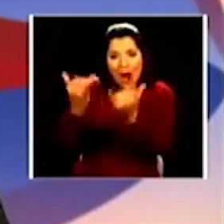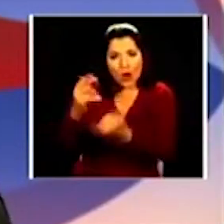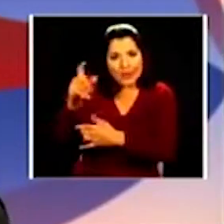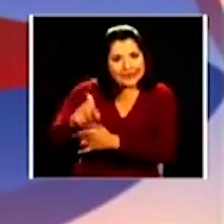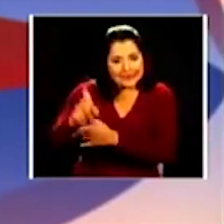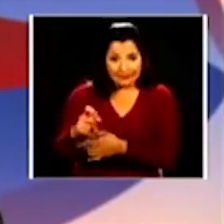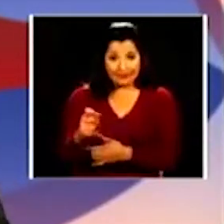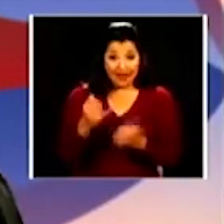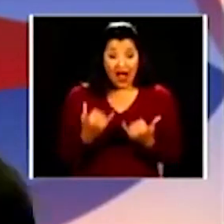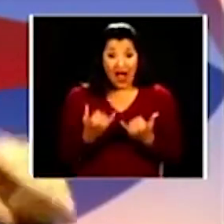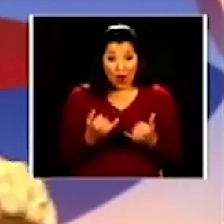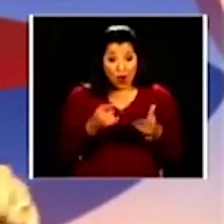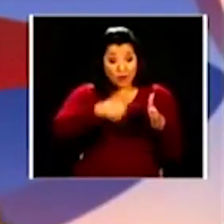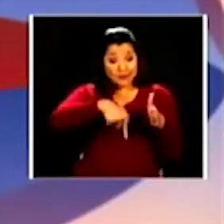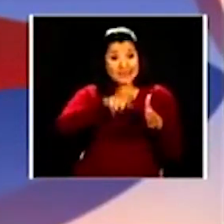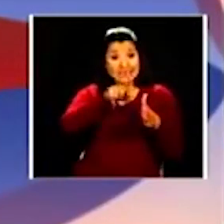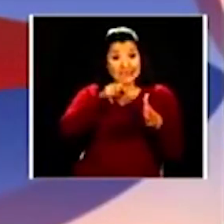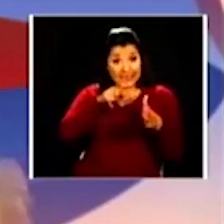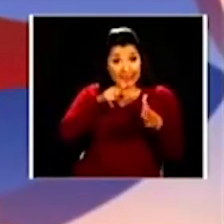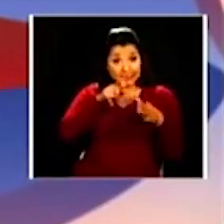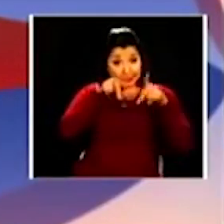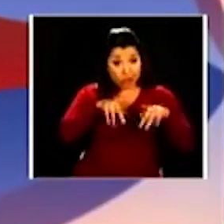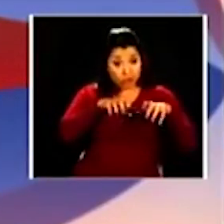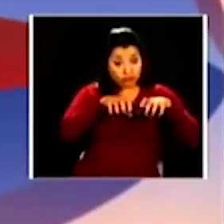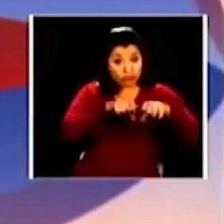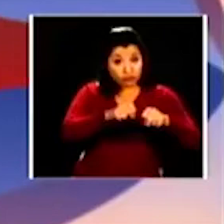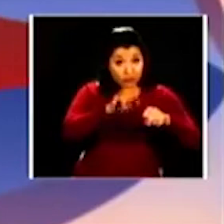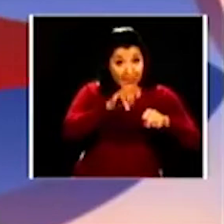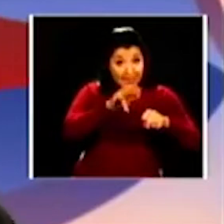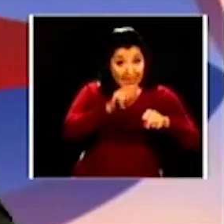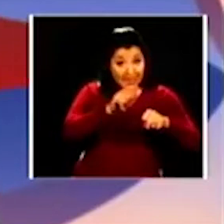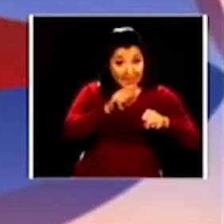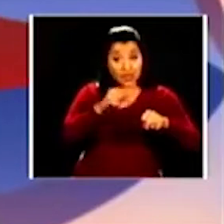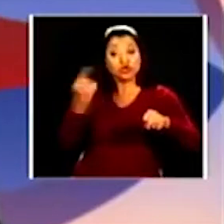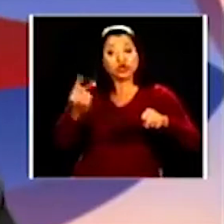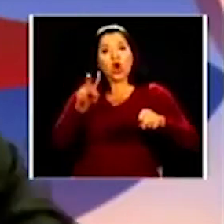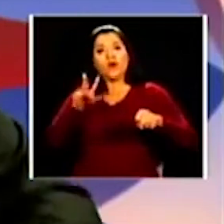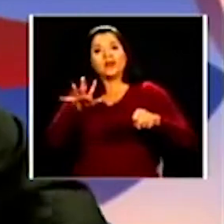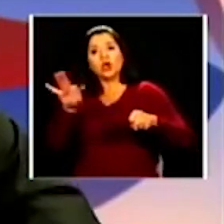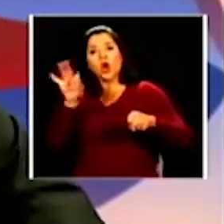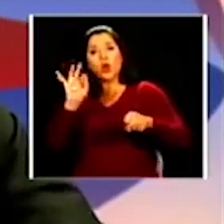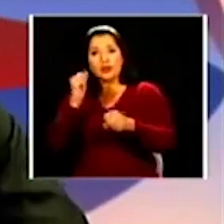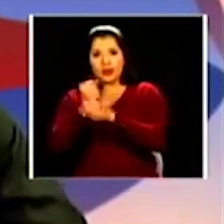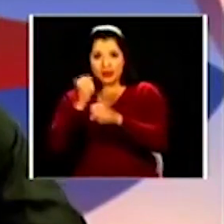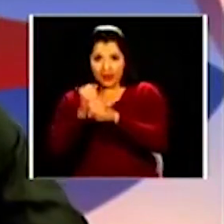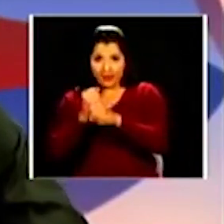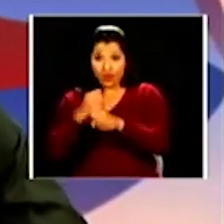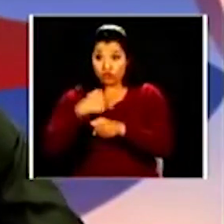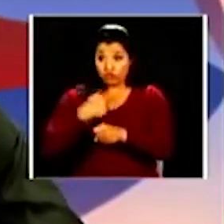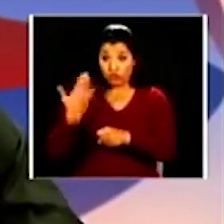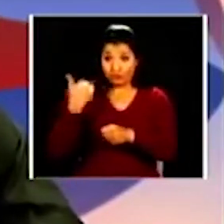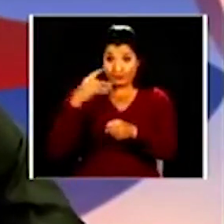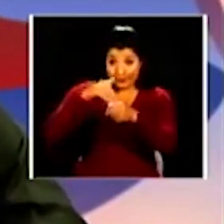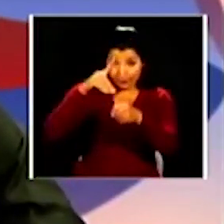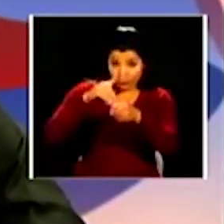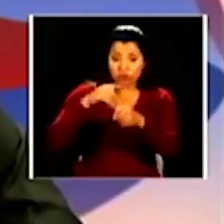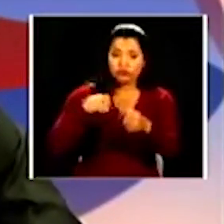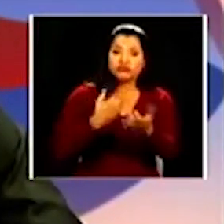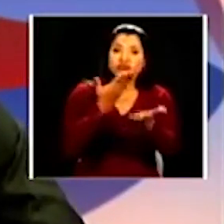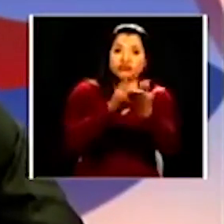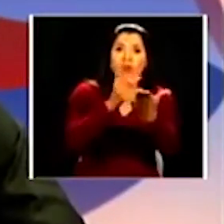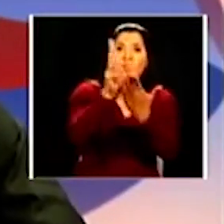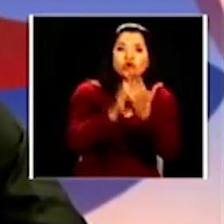25 de cada 100 graduados del INA encuentra trabajo en su especialidad. Como diputado presenté un proyecto de ley también para que las